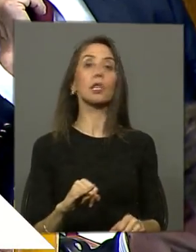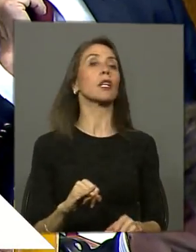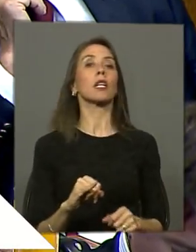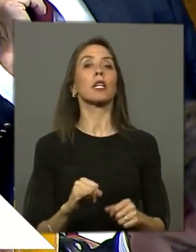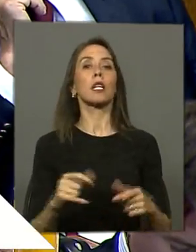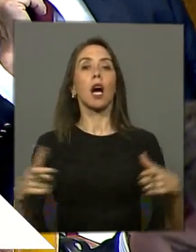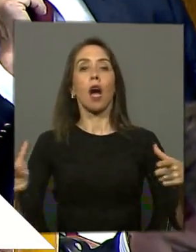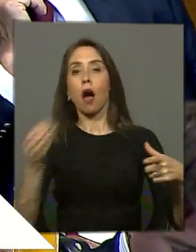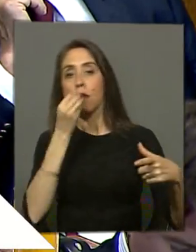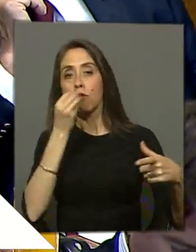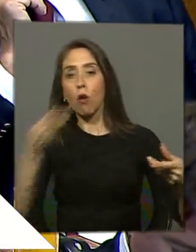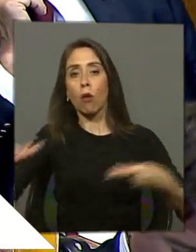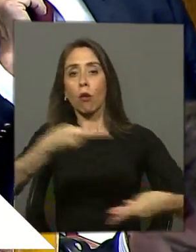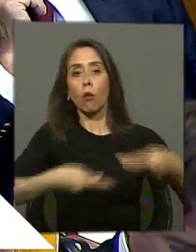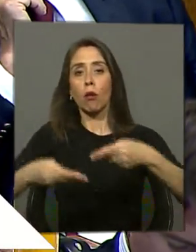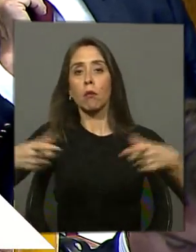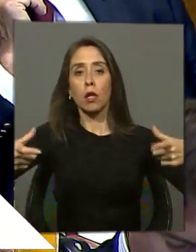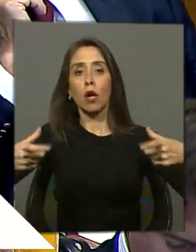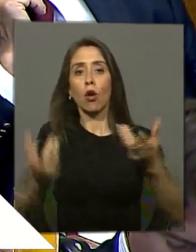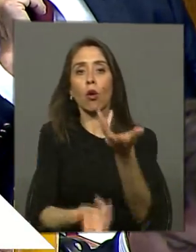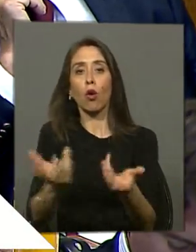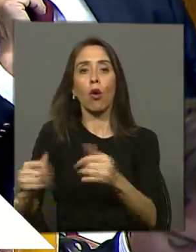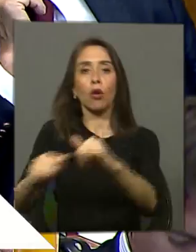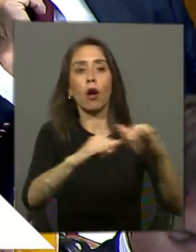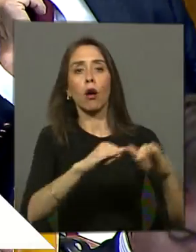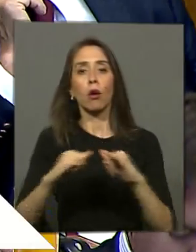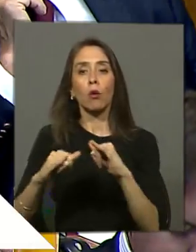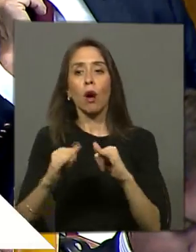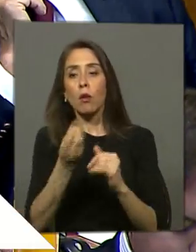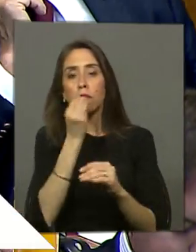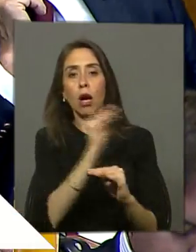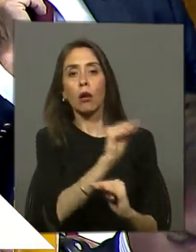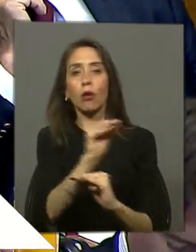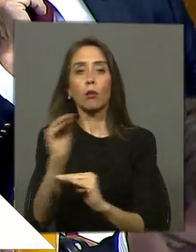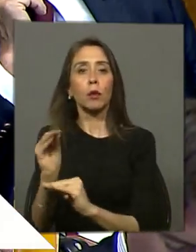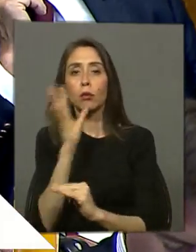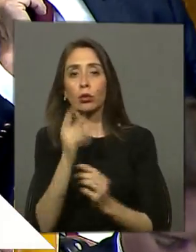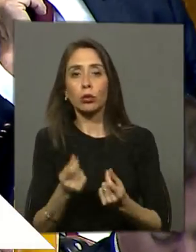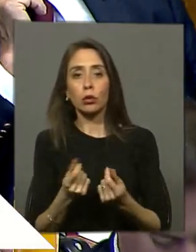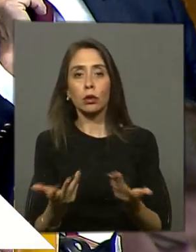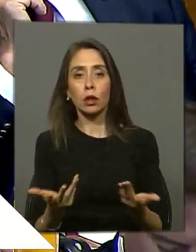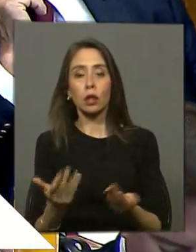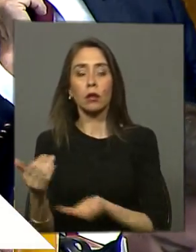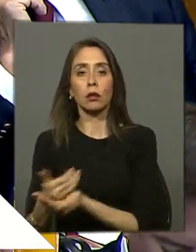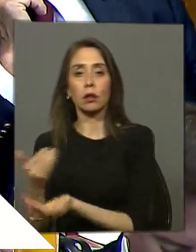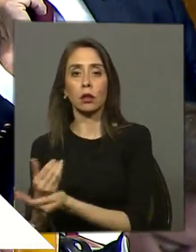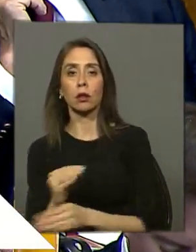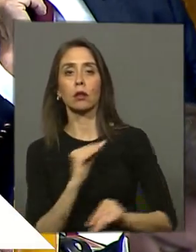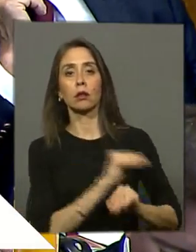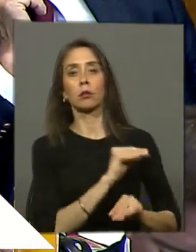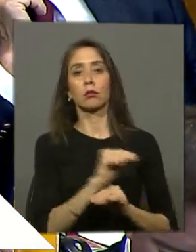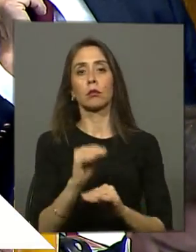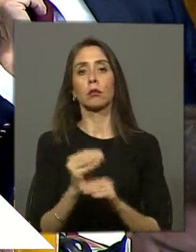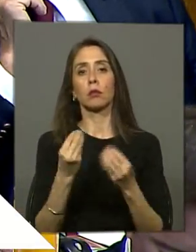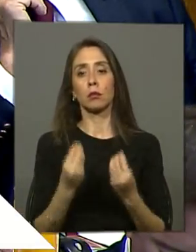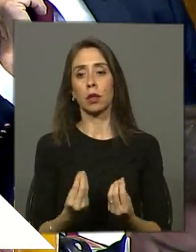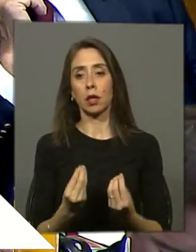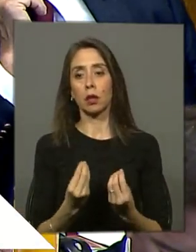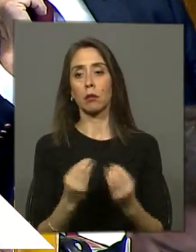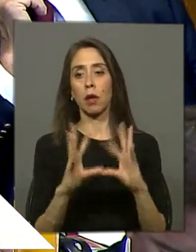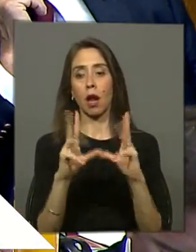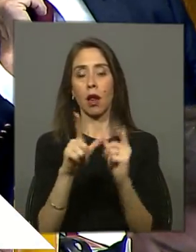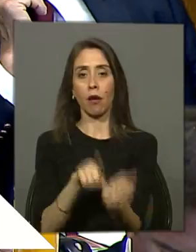olla común para levantar su alimento y su sustento diario sino que puedan proveer de lo necesario y adecuado para sus